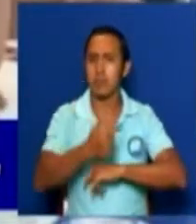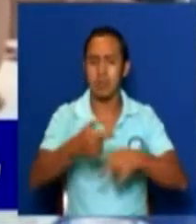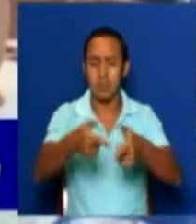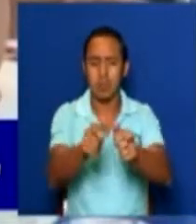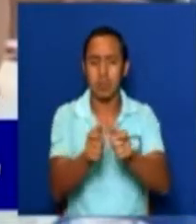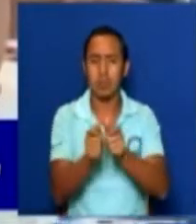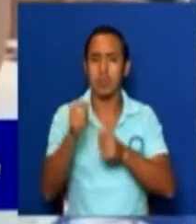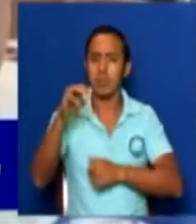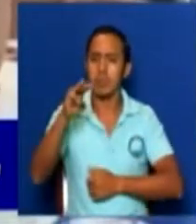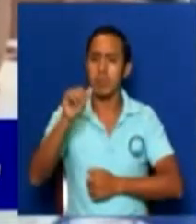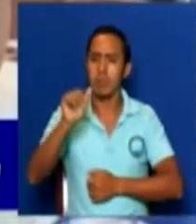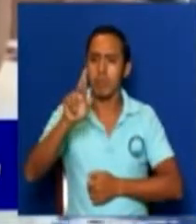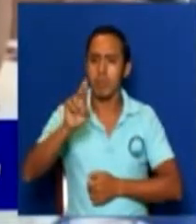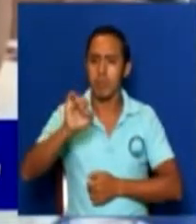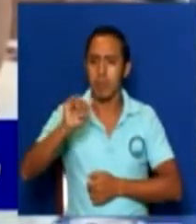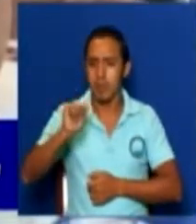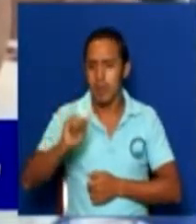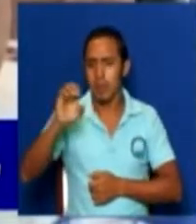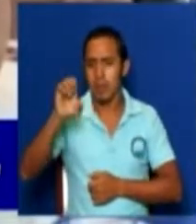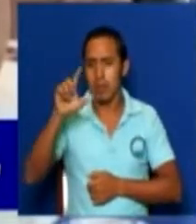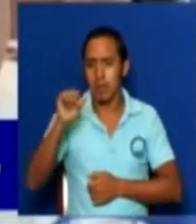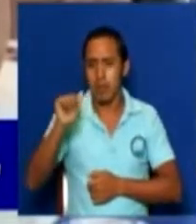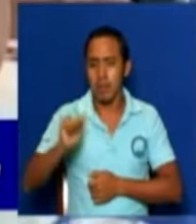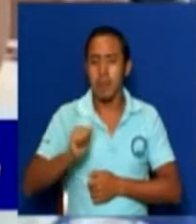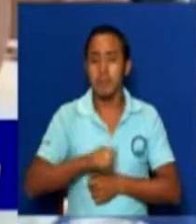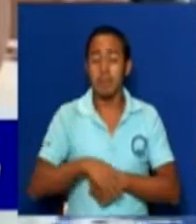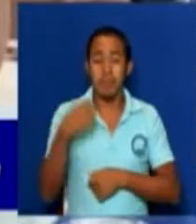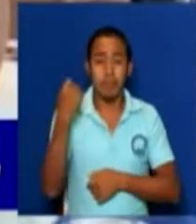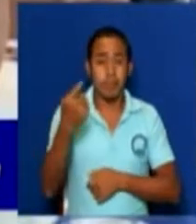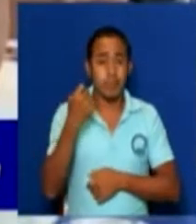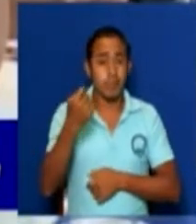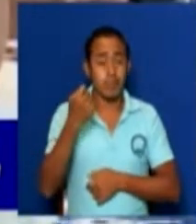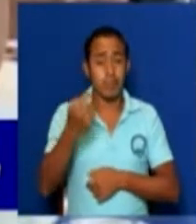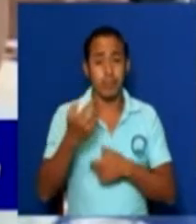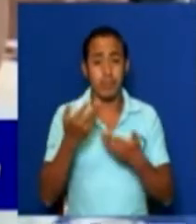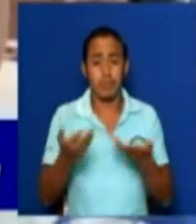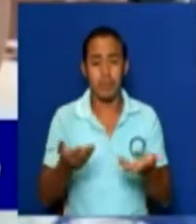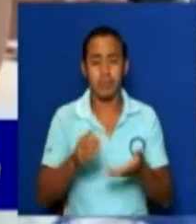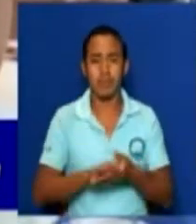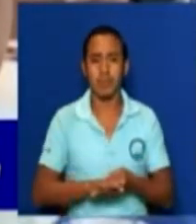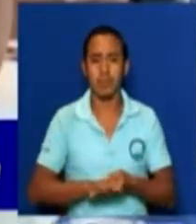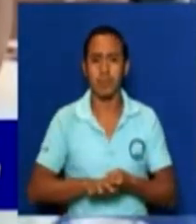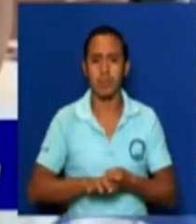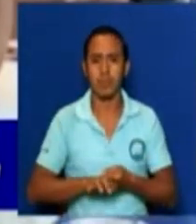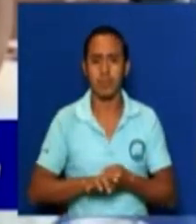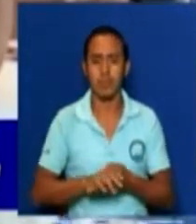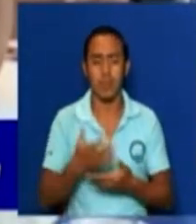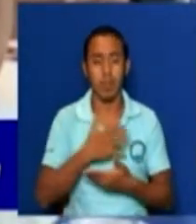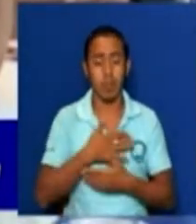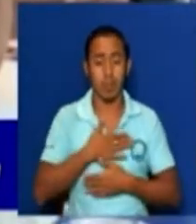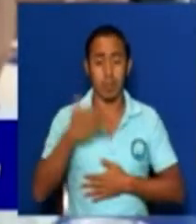movimiento María Elena Cuadra, todavía nos falta, yo decía en mi exposición,